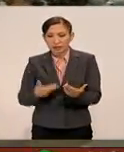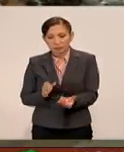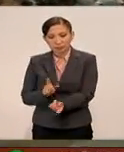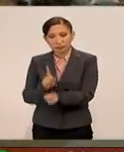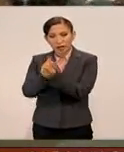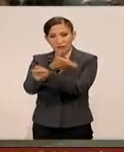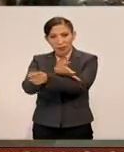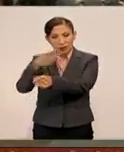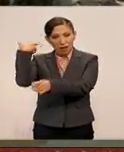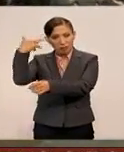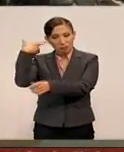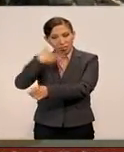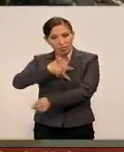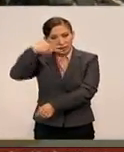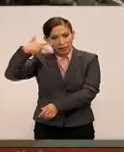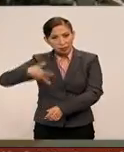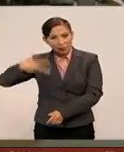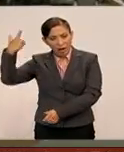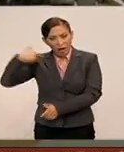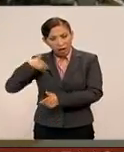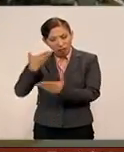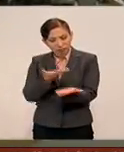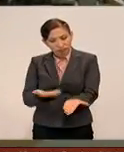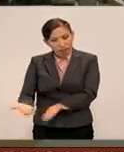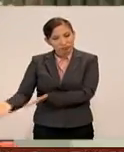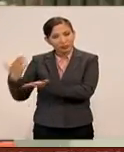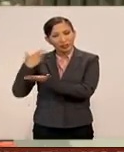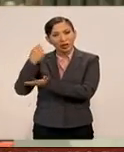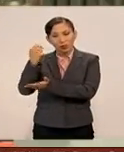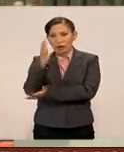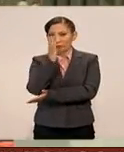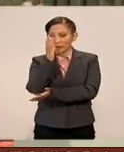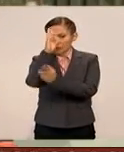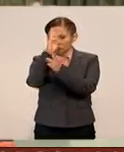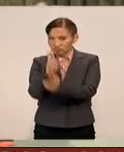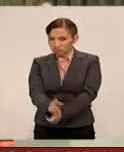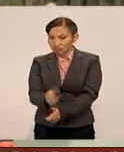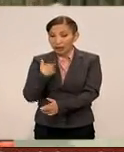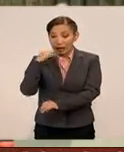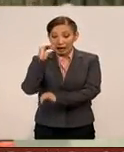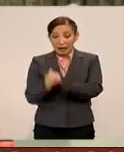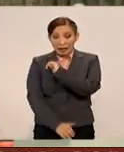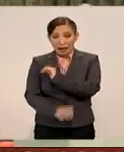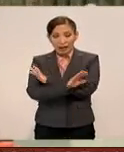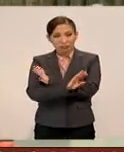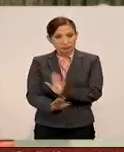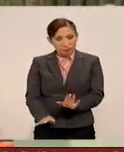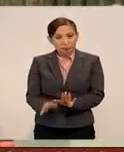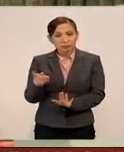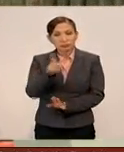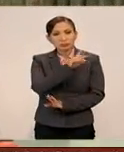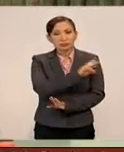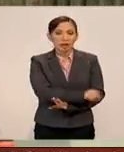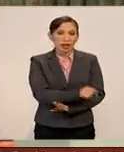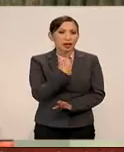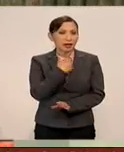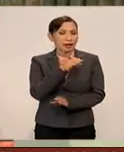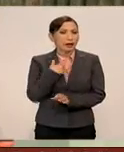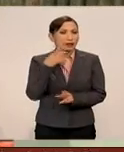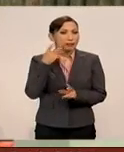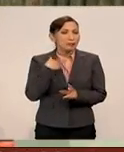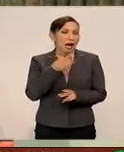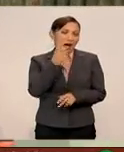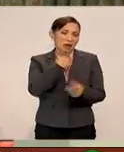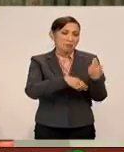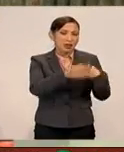por la familia real de Dinamarca, que le ofrecerán una cena de honor. Al término, Omar, Pati, iniciará el presidente